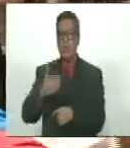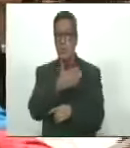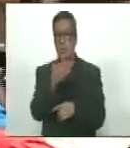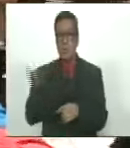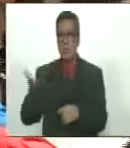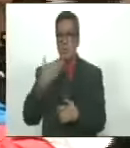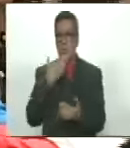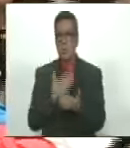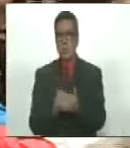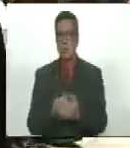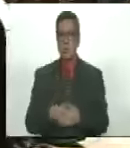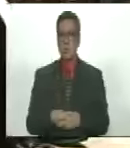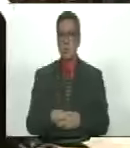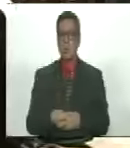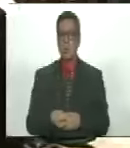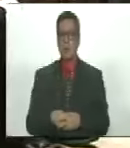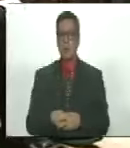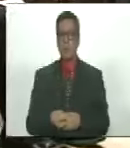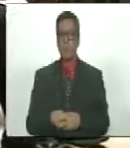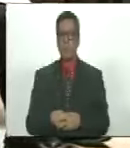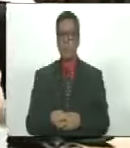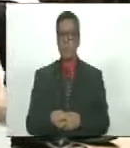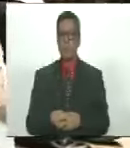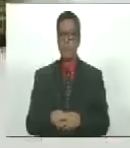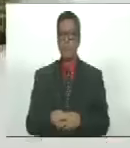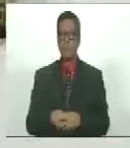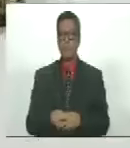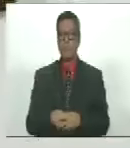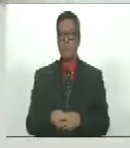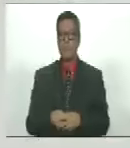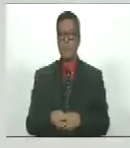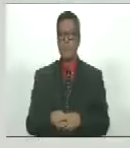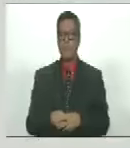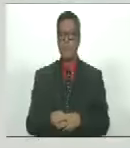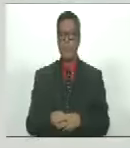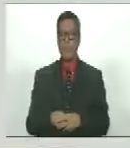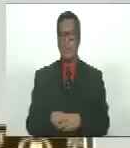ustedes. Muchas gracias.